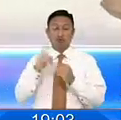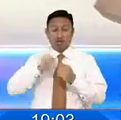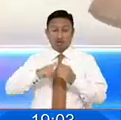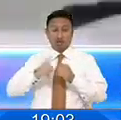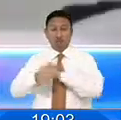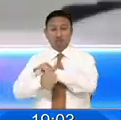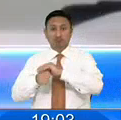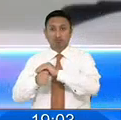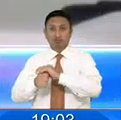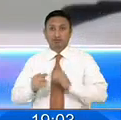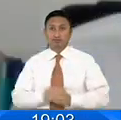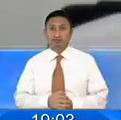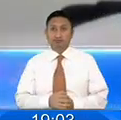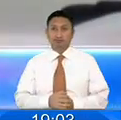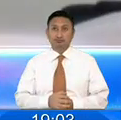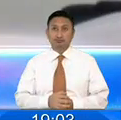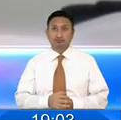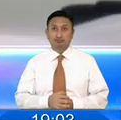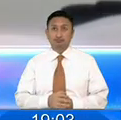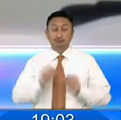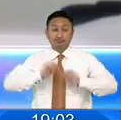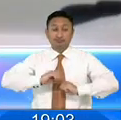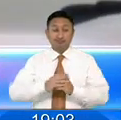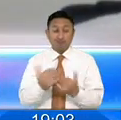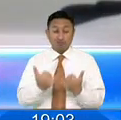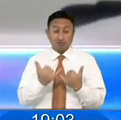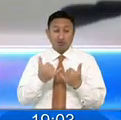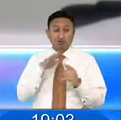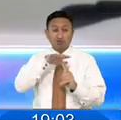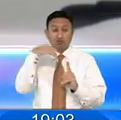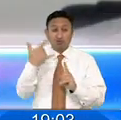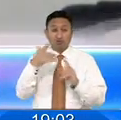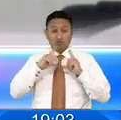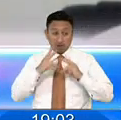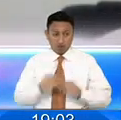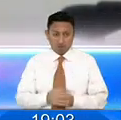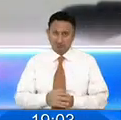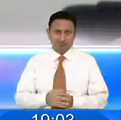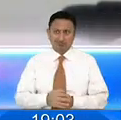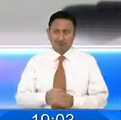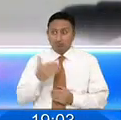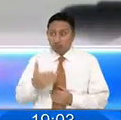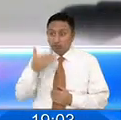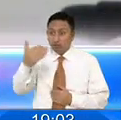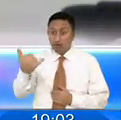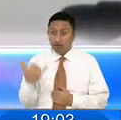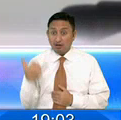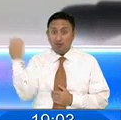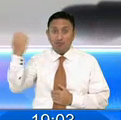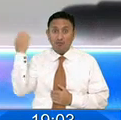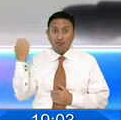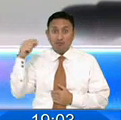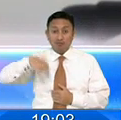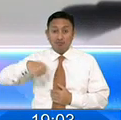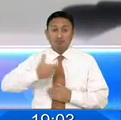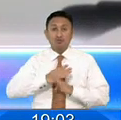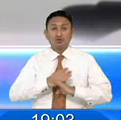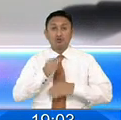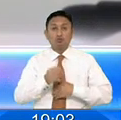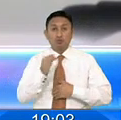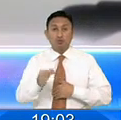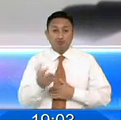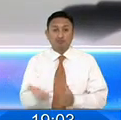preveímos la difícil situación del sistema de salud. Genera esta alarma y esta alerta a la Defensoría del Pueblo de regresar al confinamiento